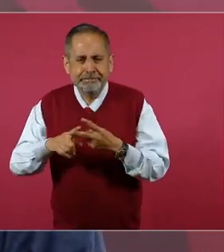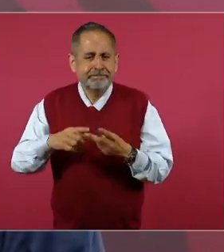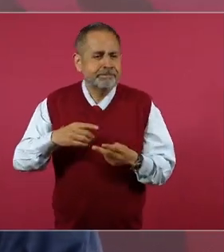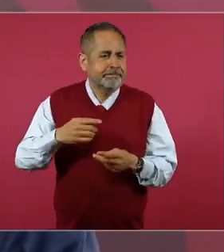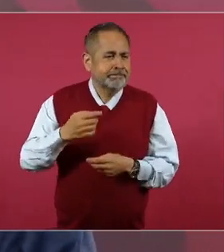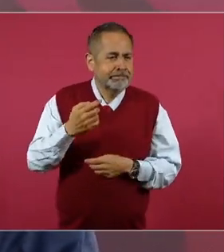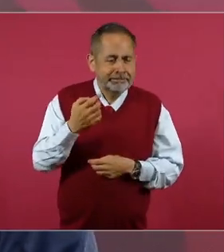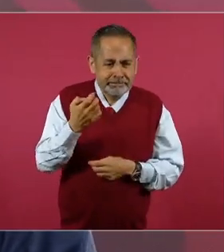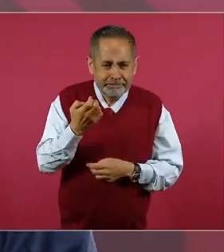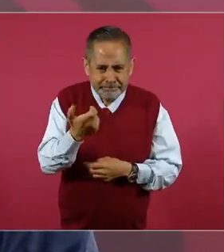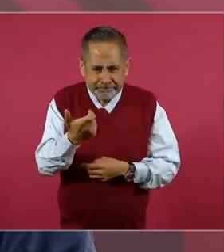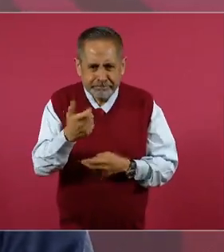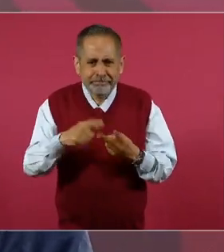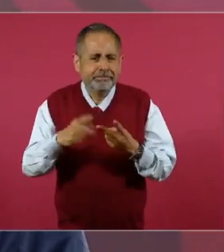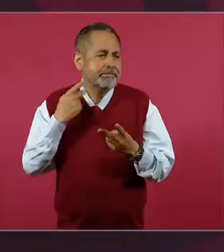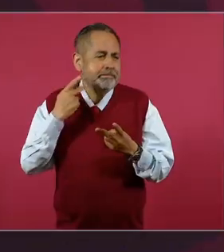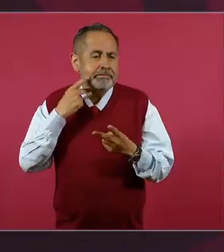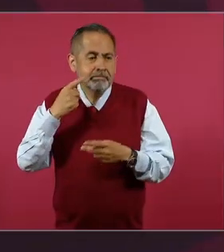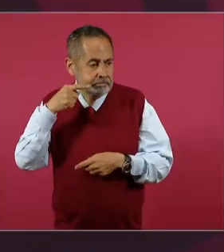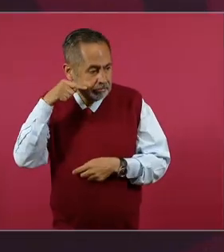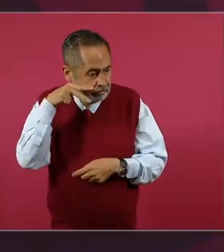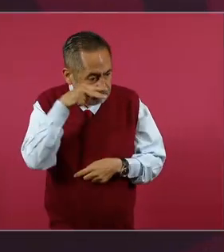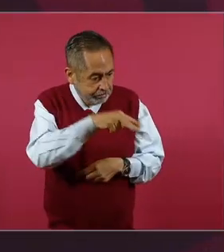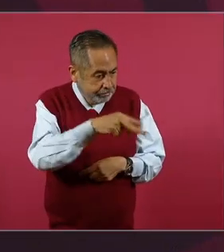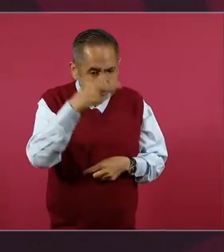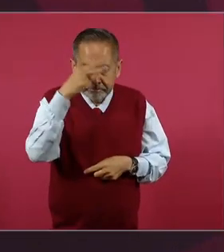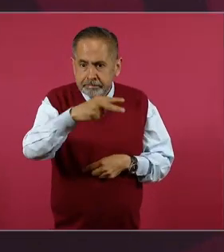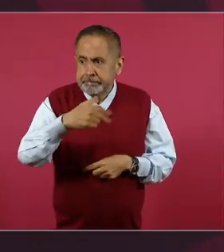veían a México como tierra de conquista.